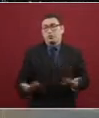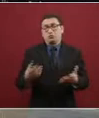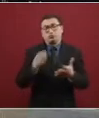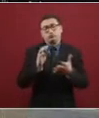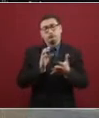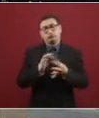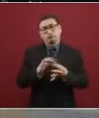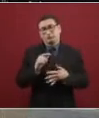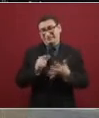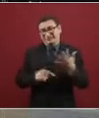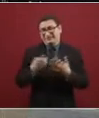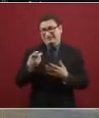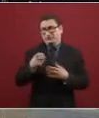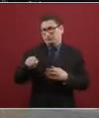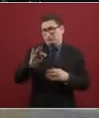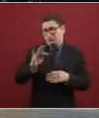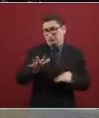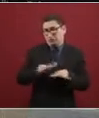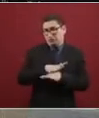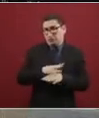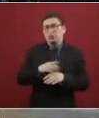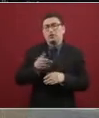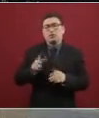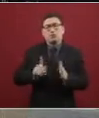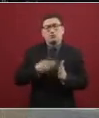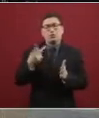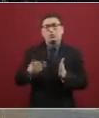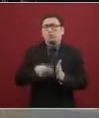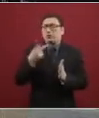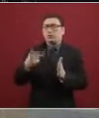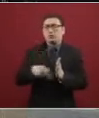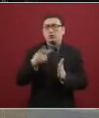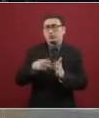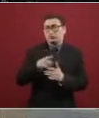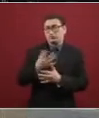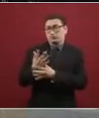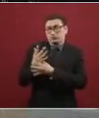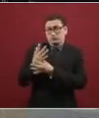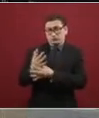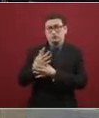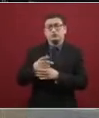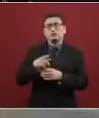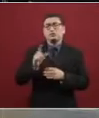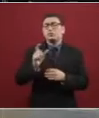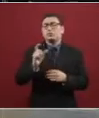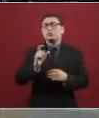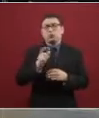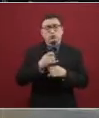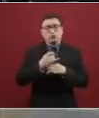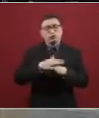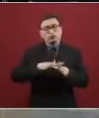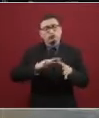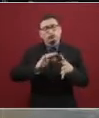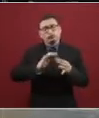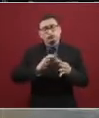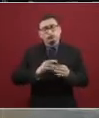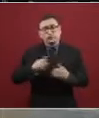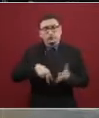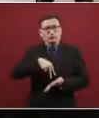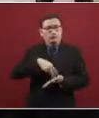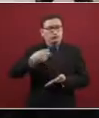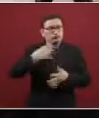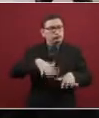varias veces que se señalan las maneras en que se dan a conocer datos o hechos aquí en la